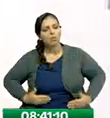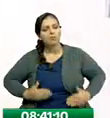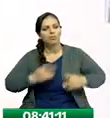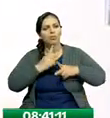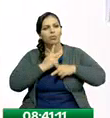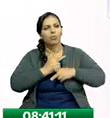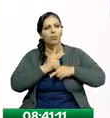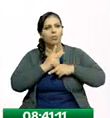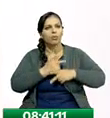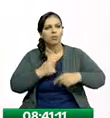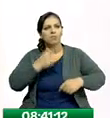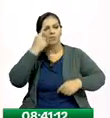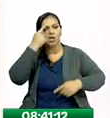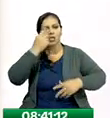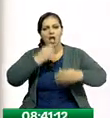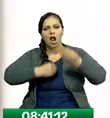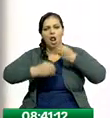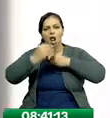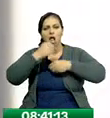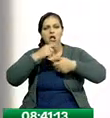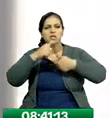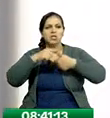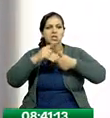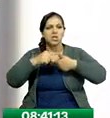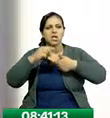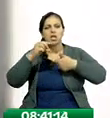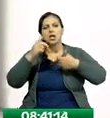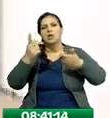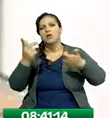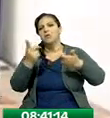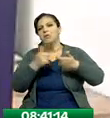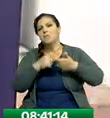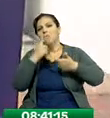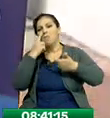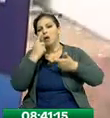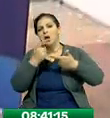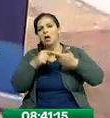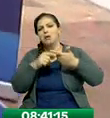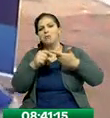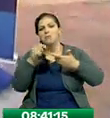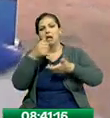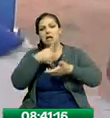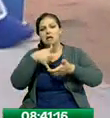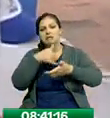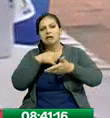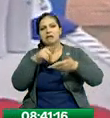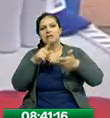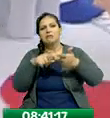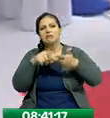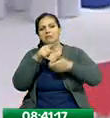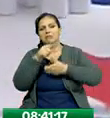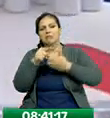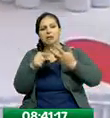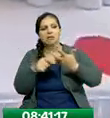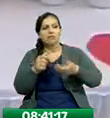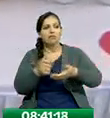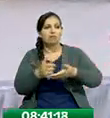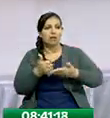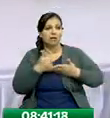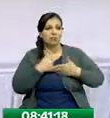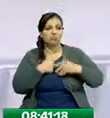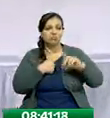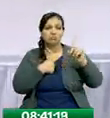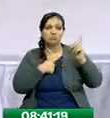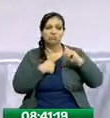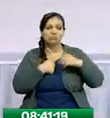alimentación nos pueden provocar daños a nivel cardiovascular entonces realmente aquí vamos a hacer tener puntos informativos donde y